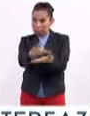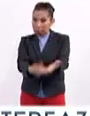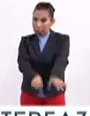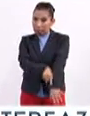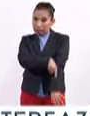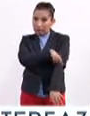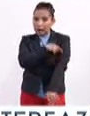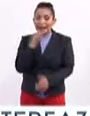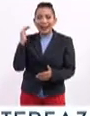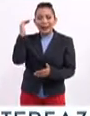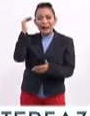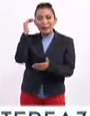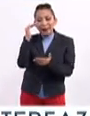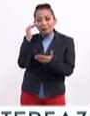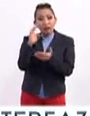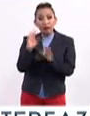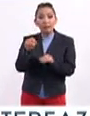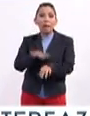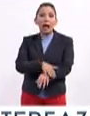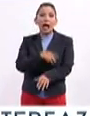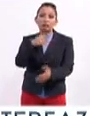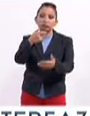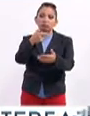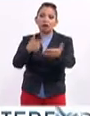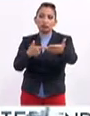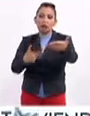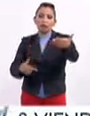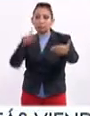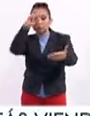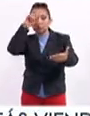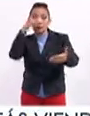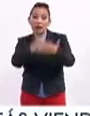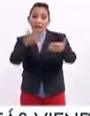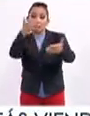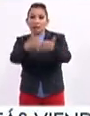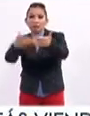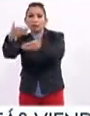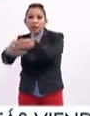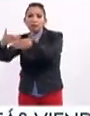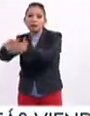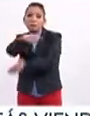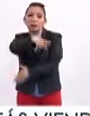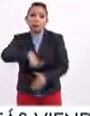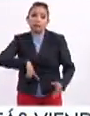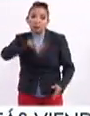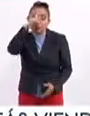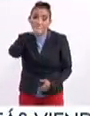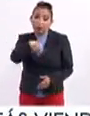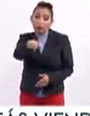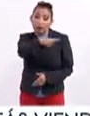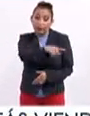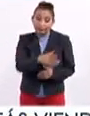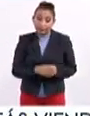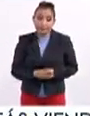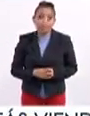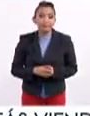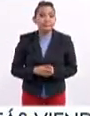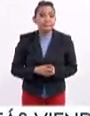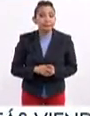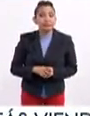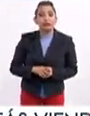ir disminuyendo, van aumentando las recomendaciones al gobierno mexicano, al Estado